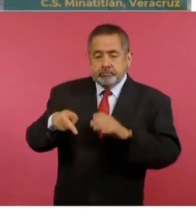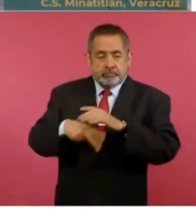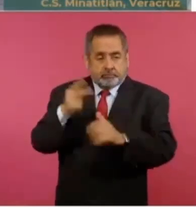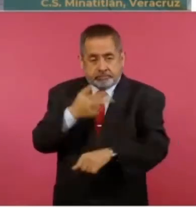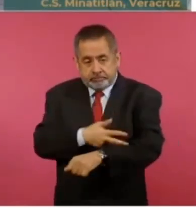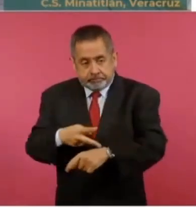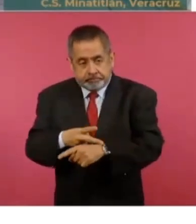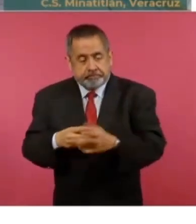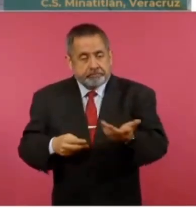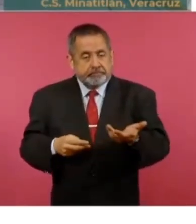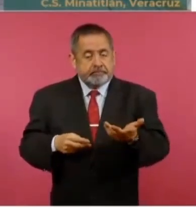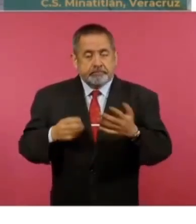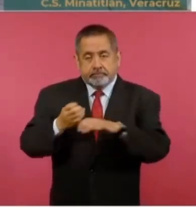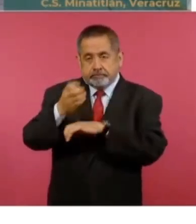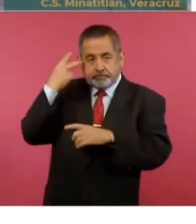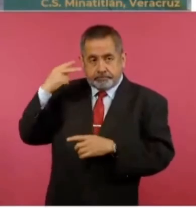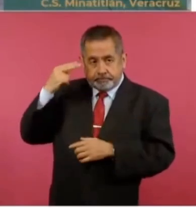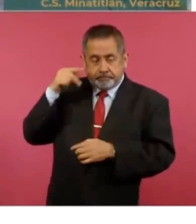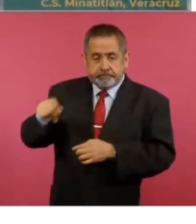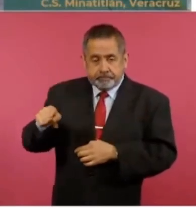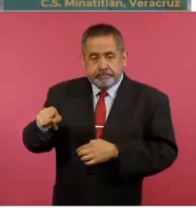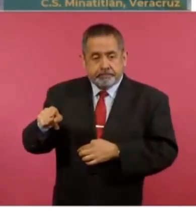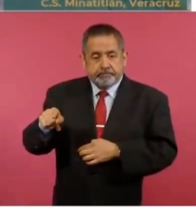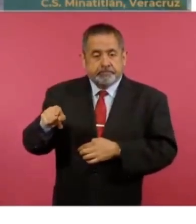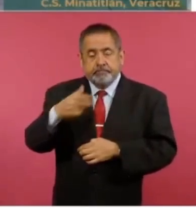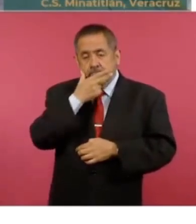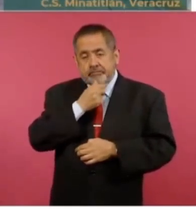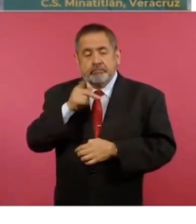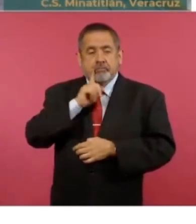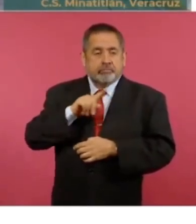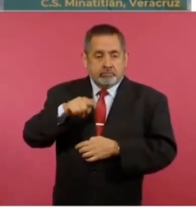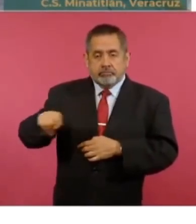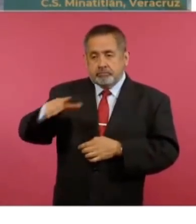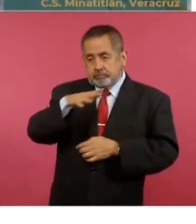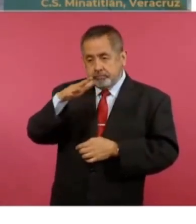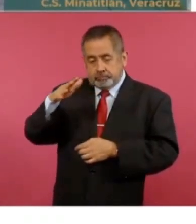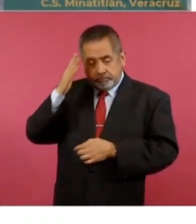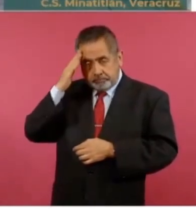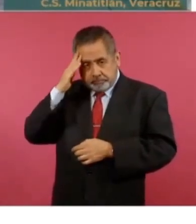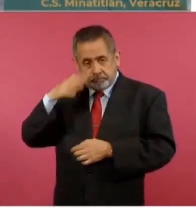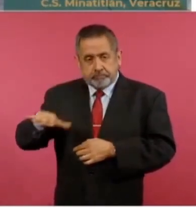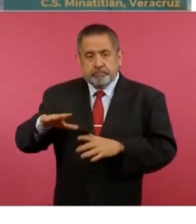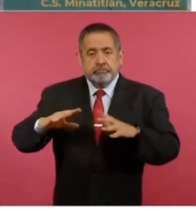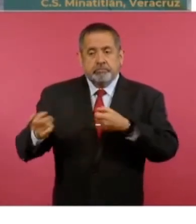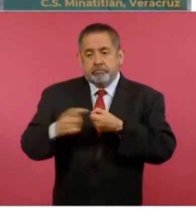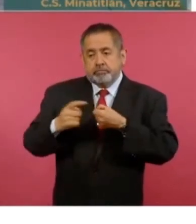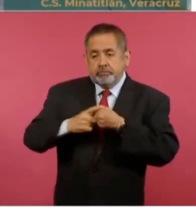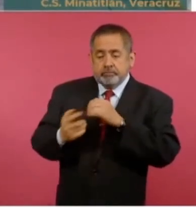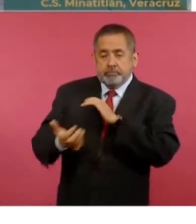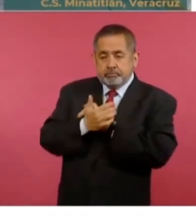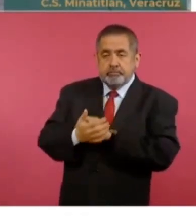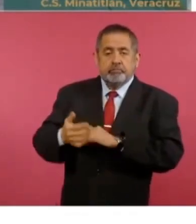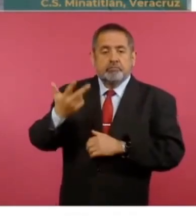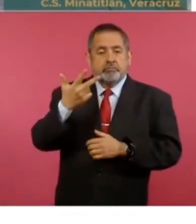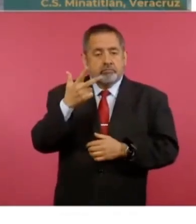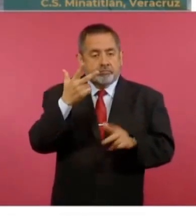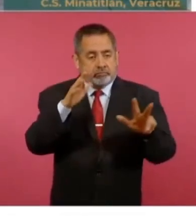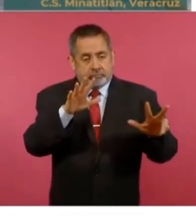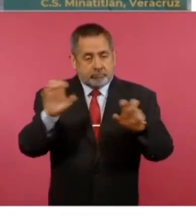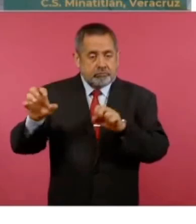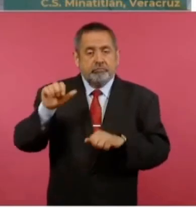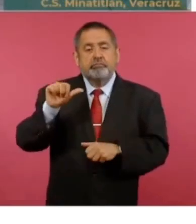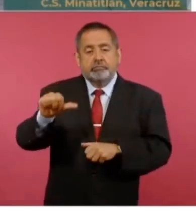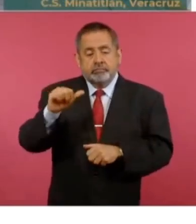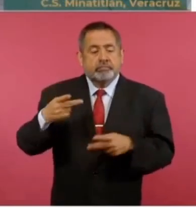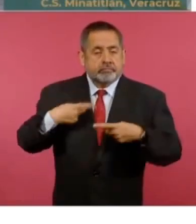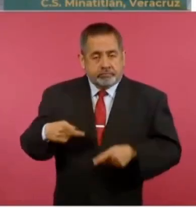perdón, en el estado de Veracruz, de médicas y médicos generales, ya tenemos 816 personas interesadas